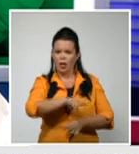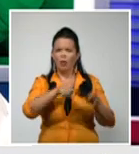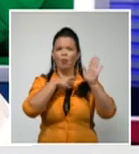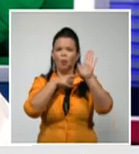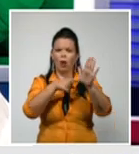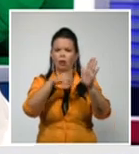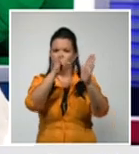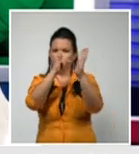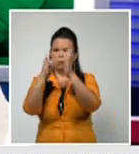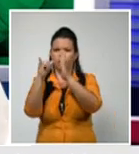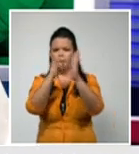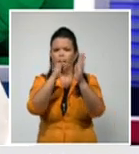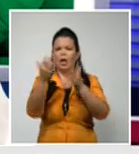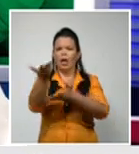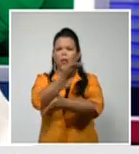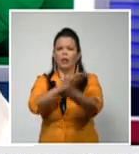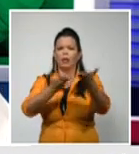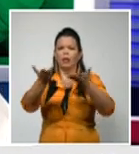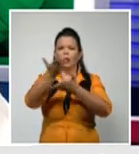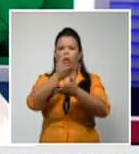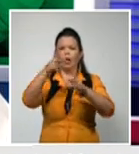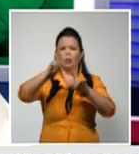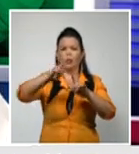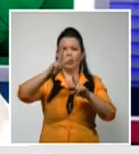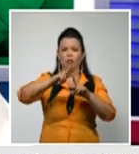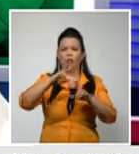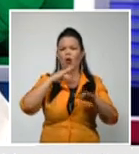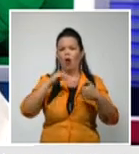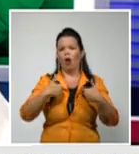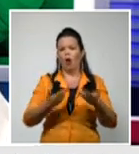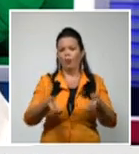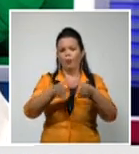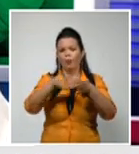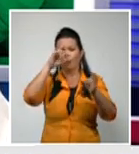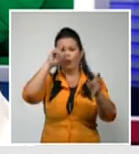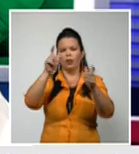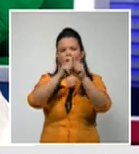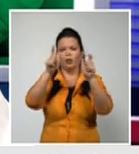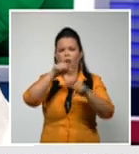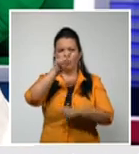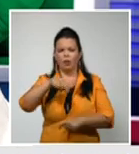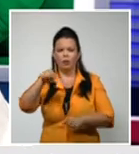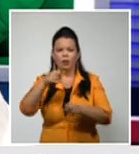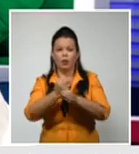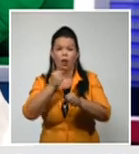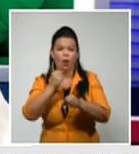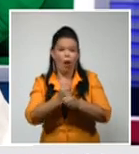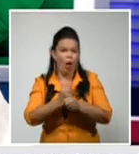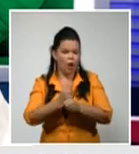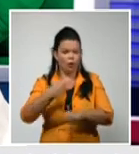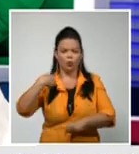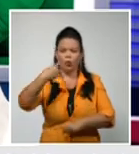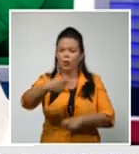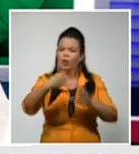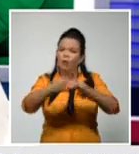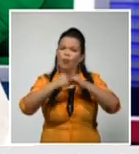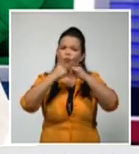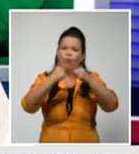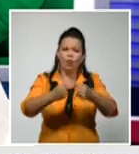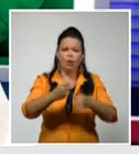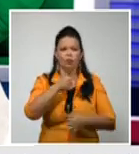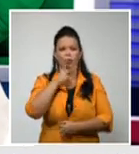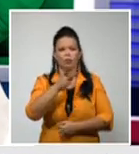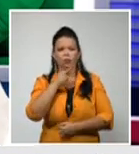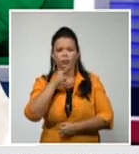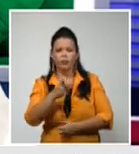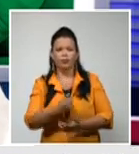el intercambio de los científicos que trabajan todos estos aspectos, el